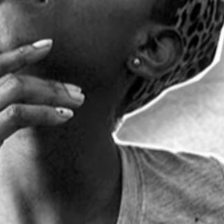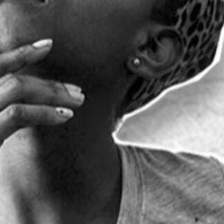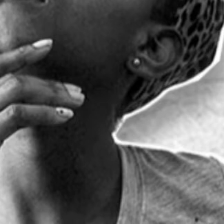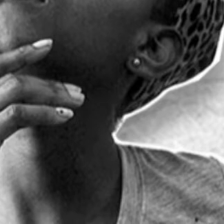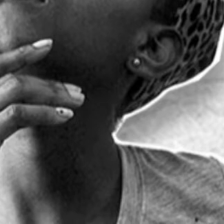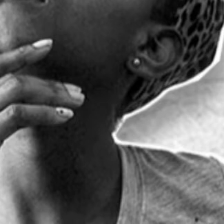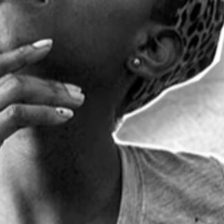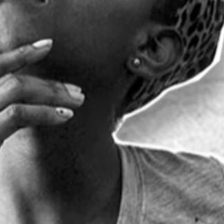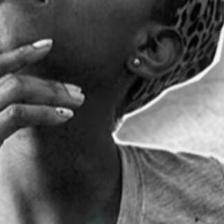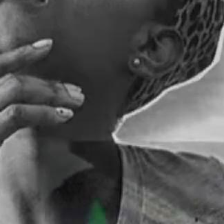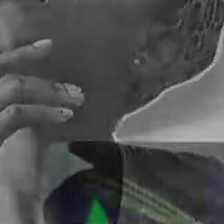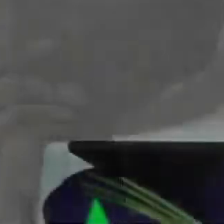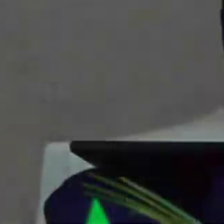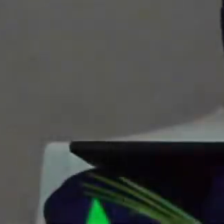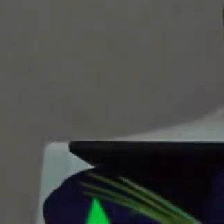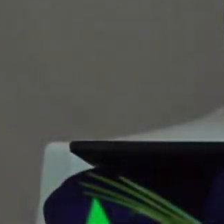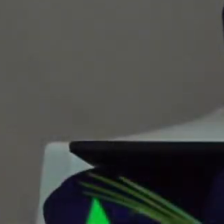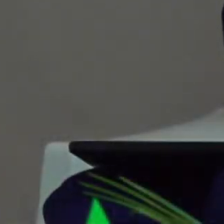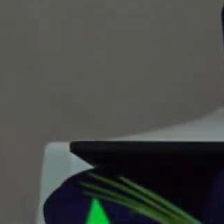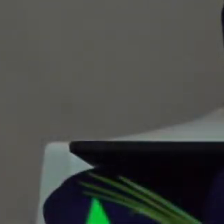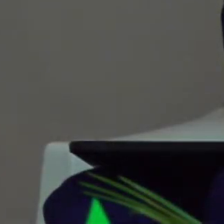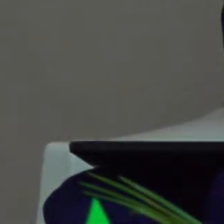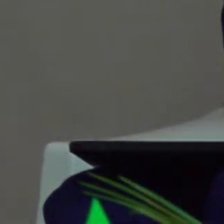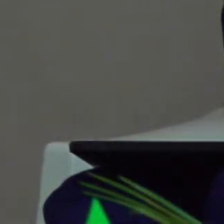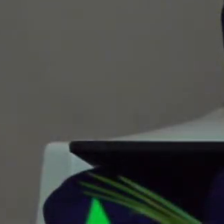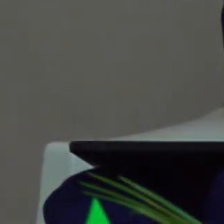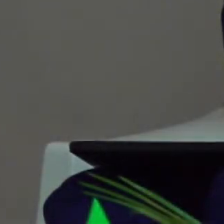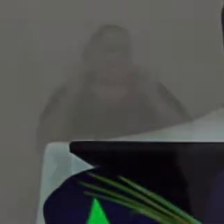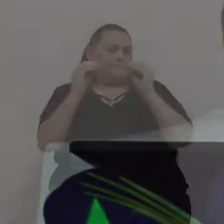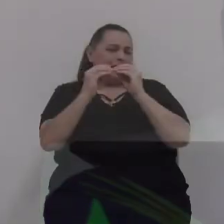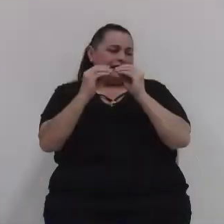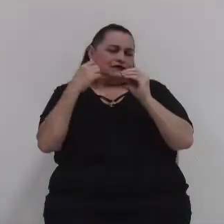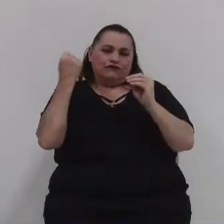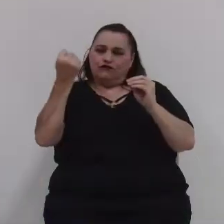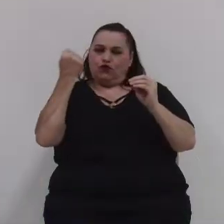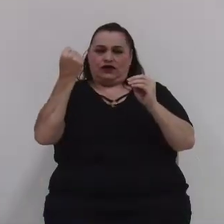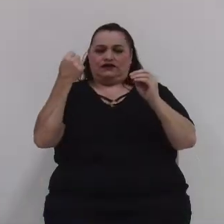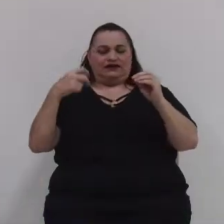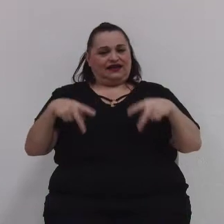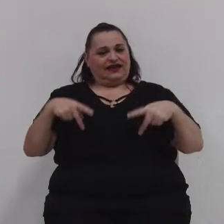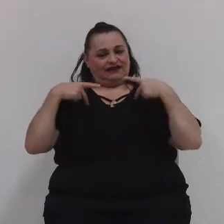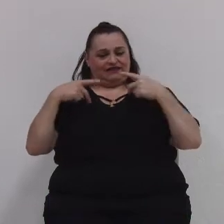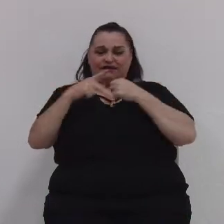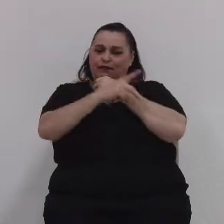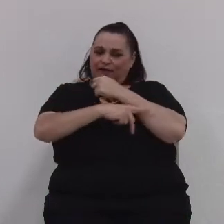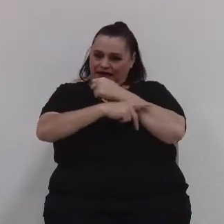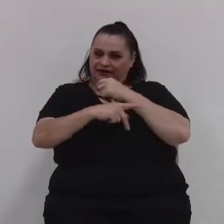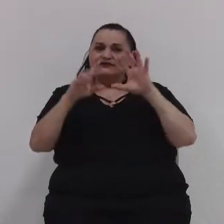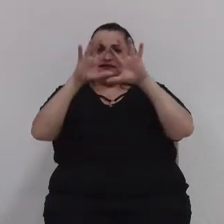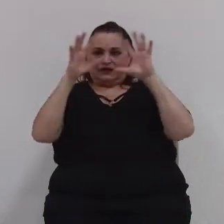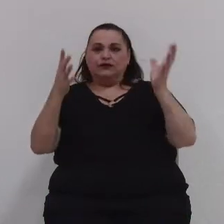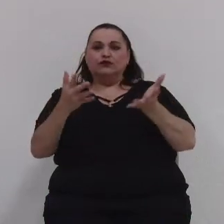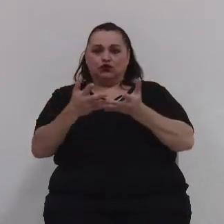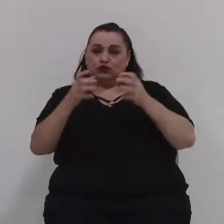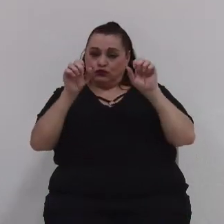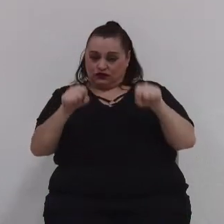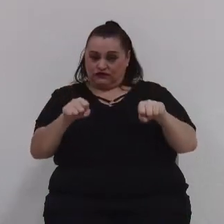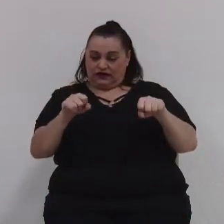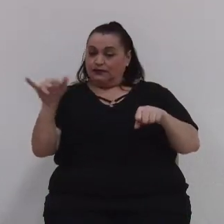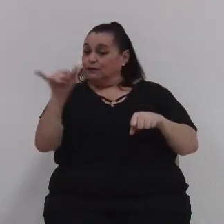estamos probablemente en la crisis educativa más fuerte que ha vivido el país y el mundo, probablemente, al